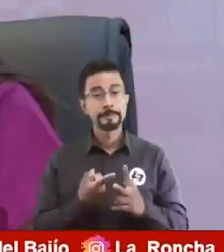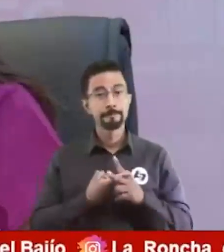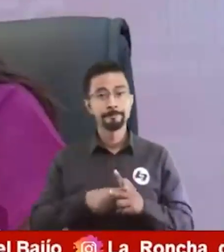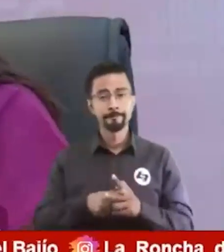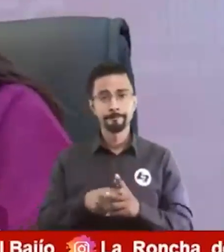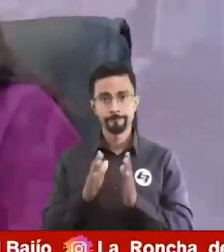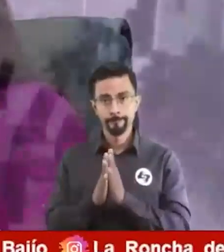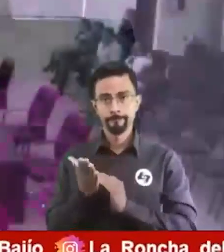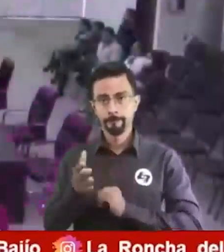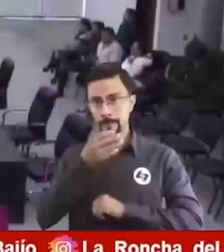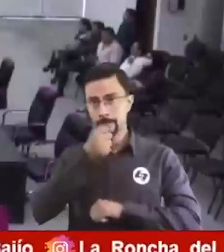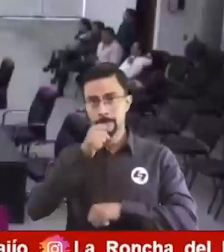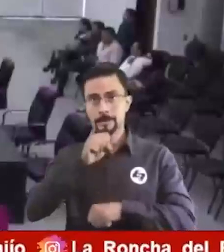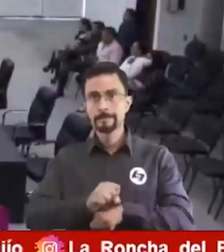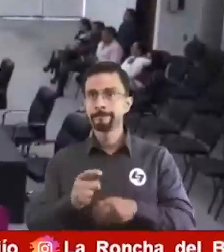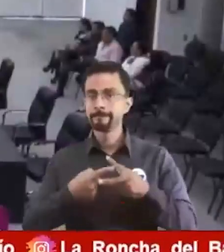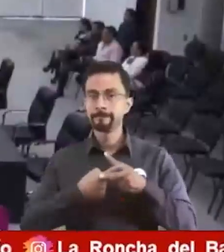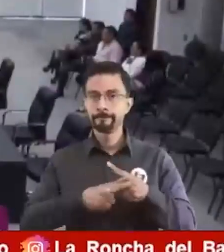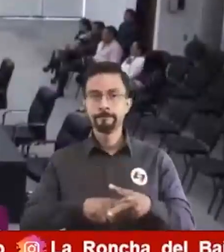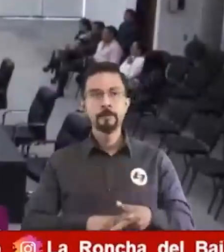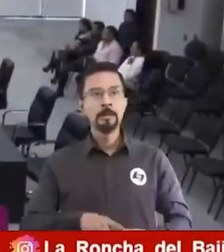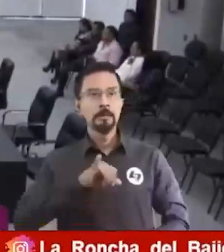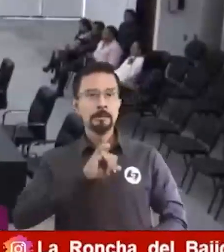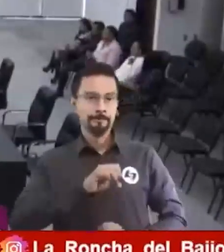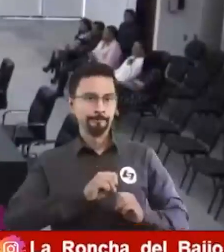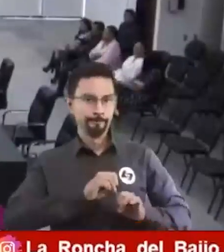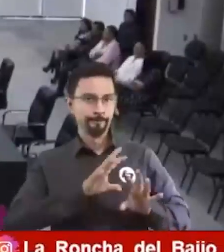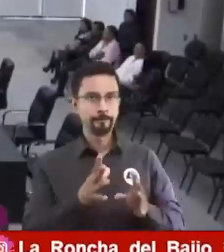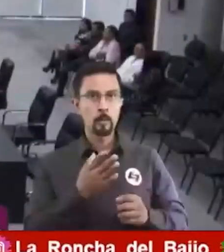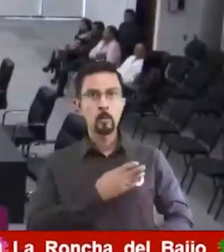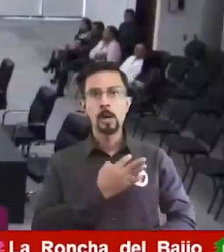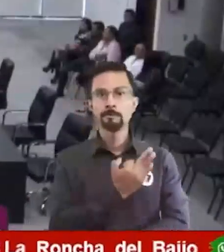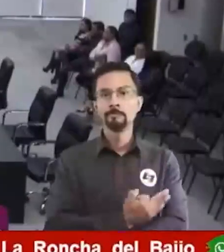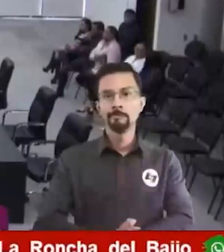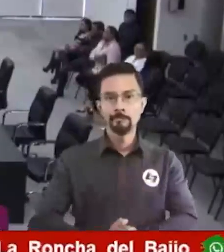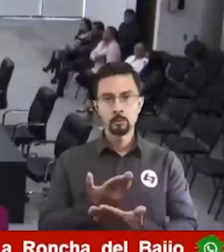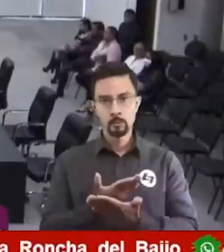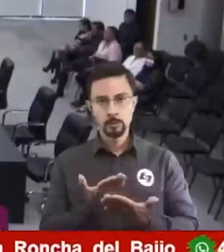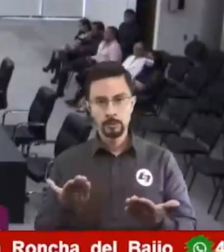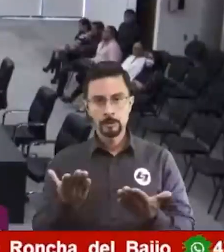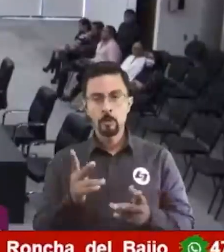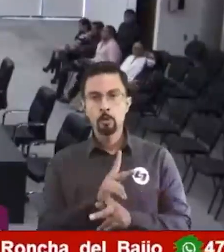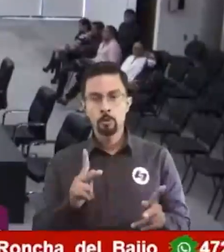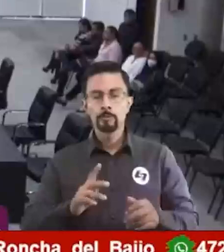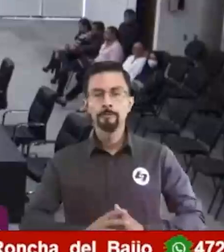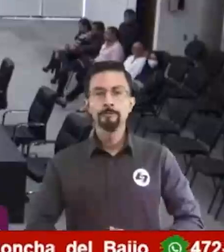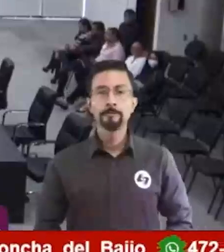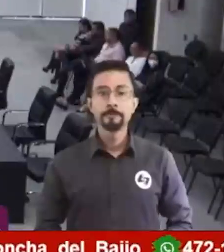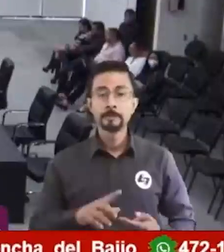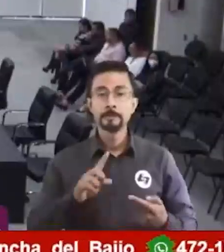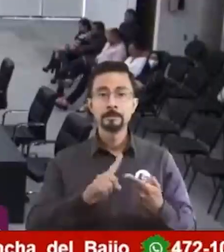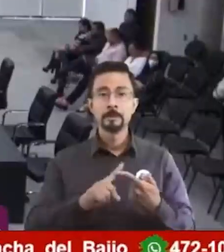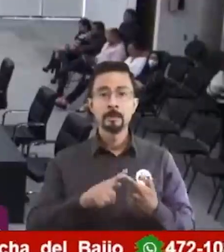comisión de desarrollo institucional y servicio profesional electoral Maricela García huitrón comisión de